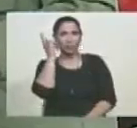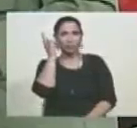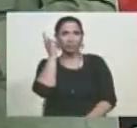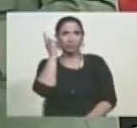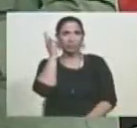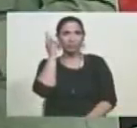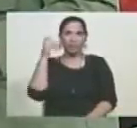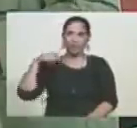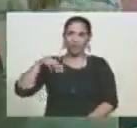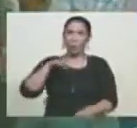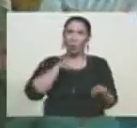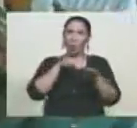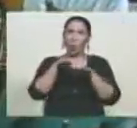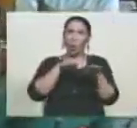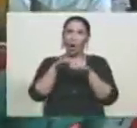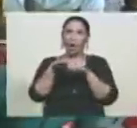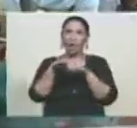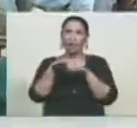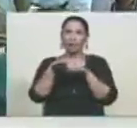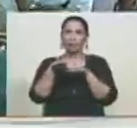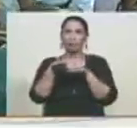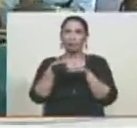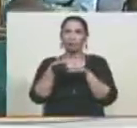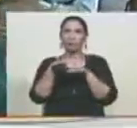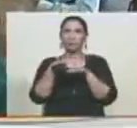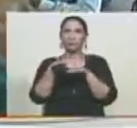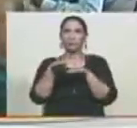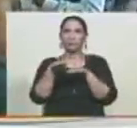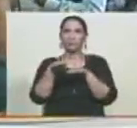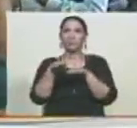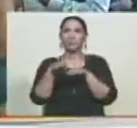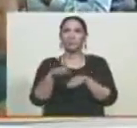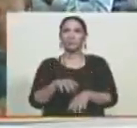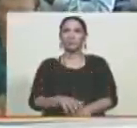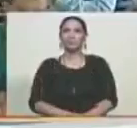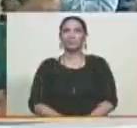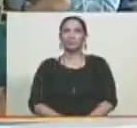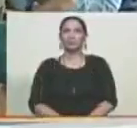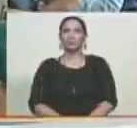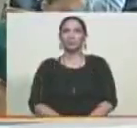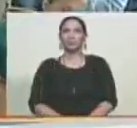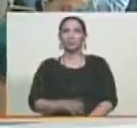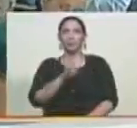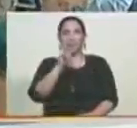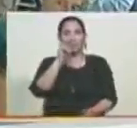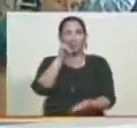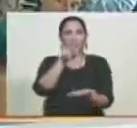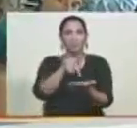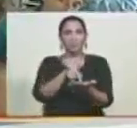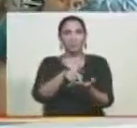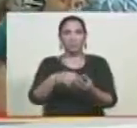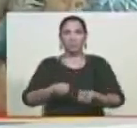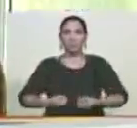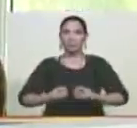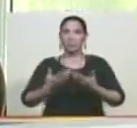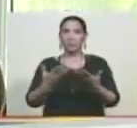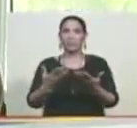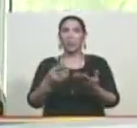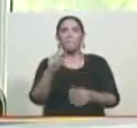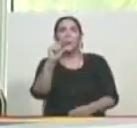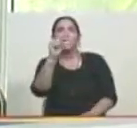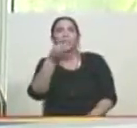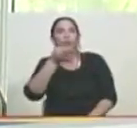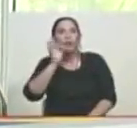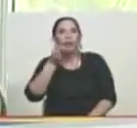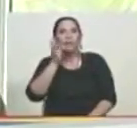la travesía de coger, señor presidente, que en la Guadita, que llegó y entregó hasta el poquito de café que tenía.